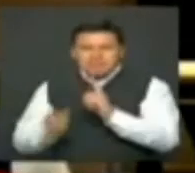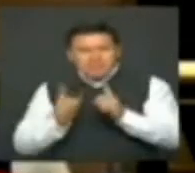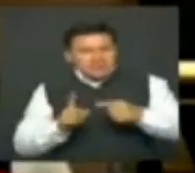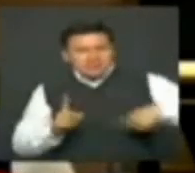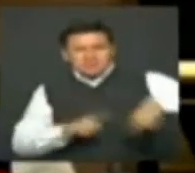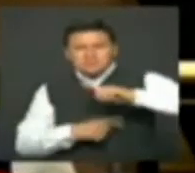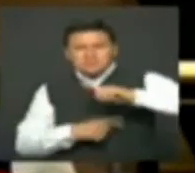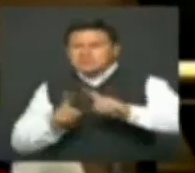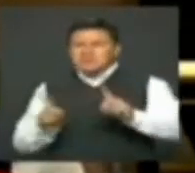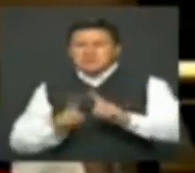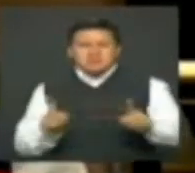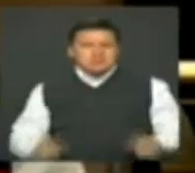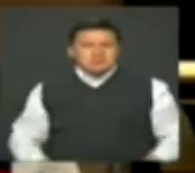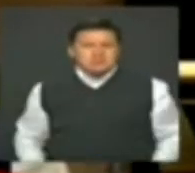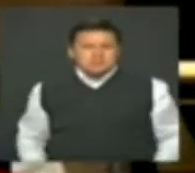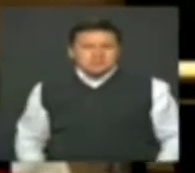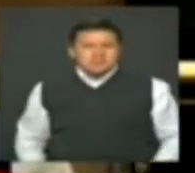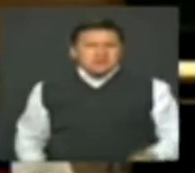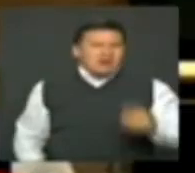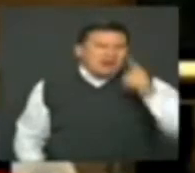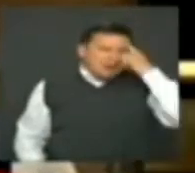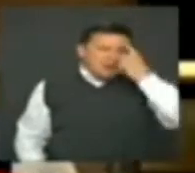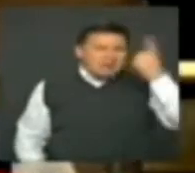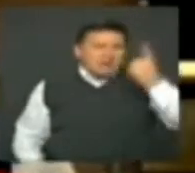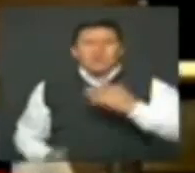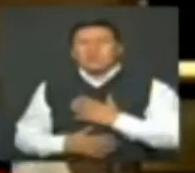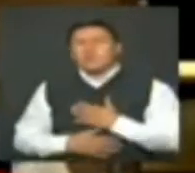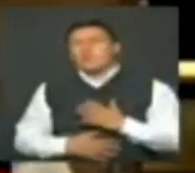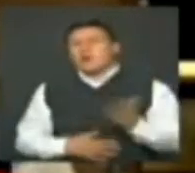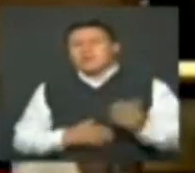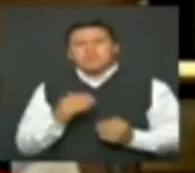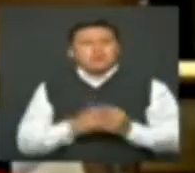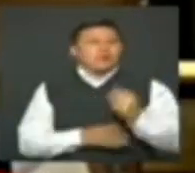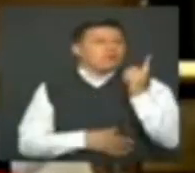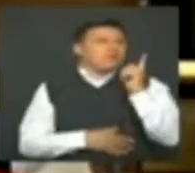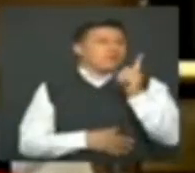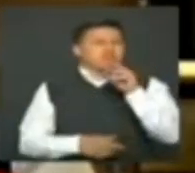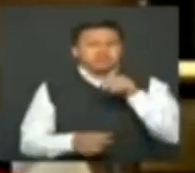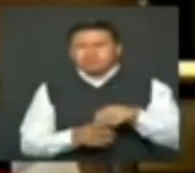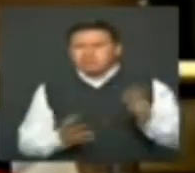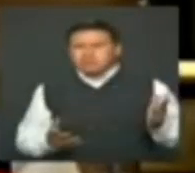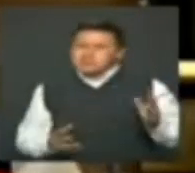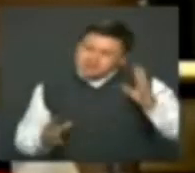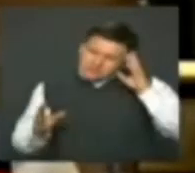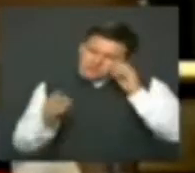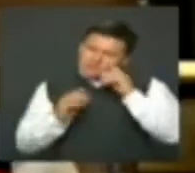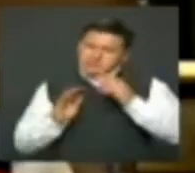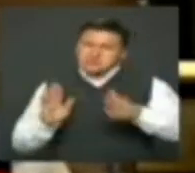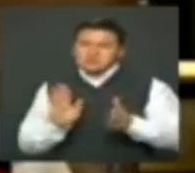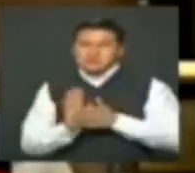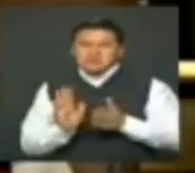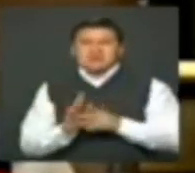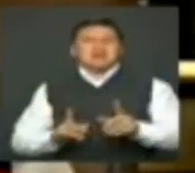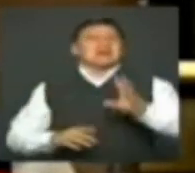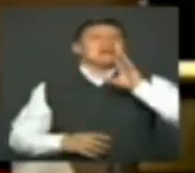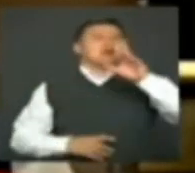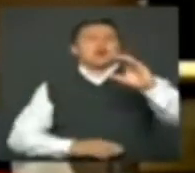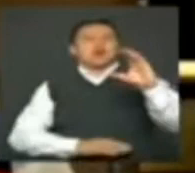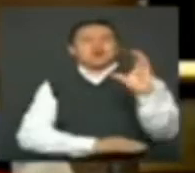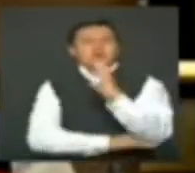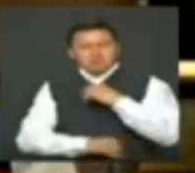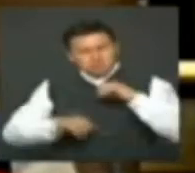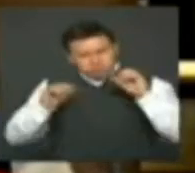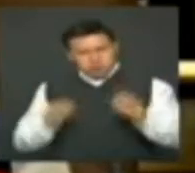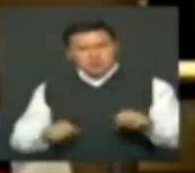las distintas ideologías, corrientes y tendencias políticas, si algo se ha evidenciado es el clamor a que Colombia pueda